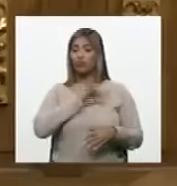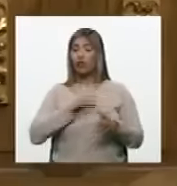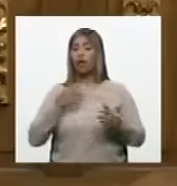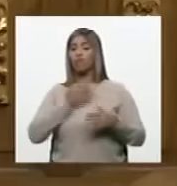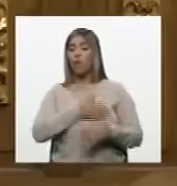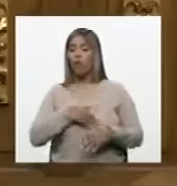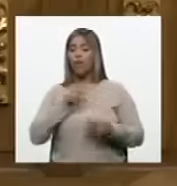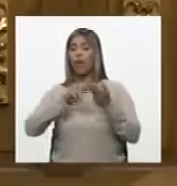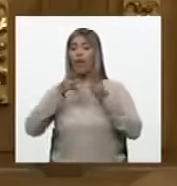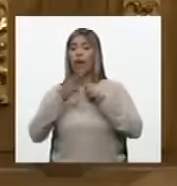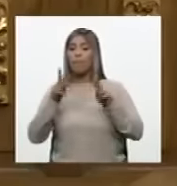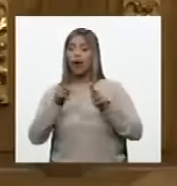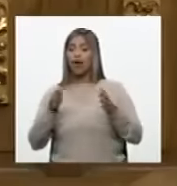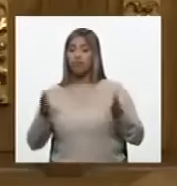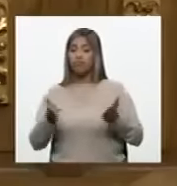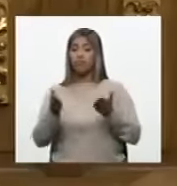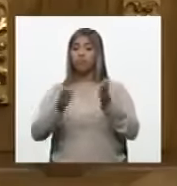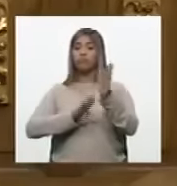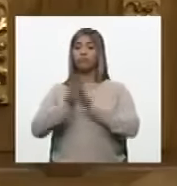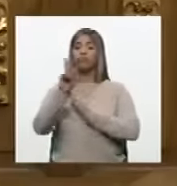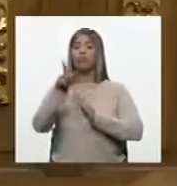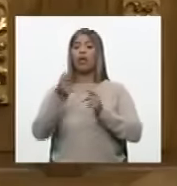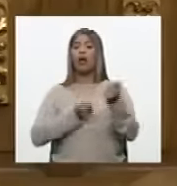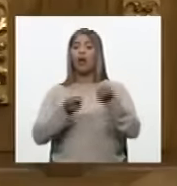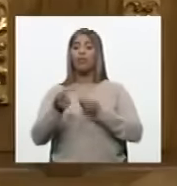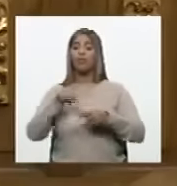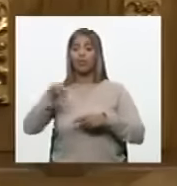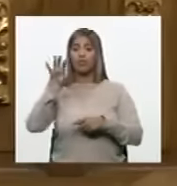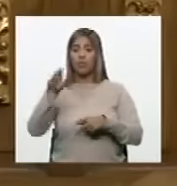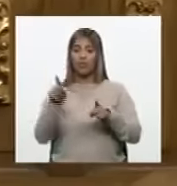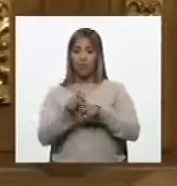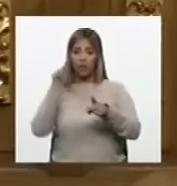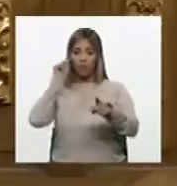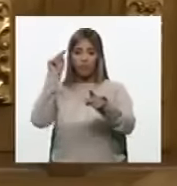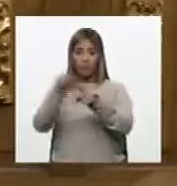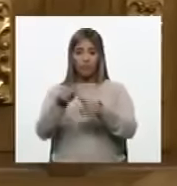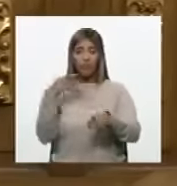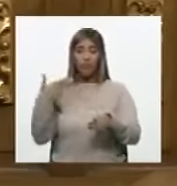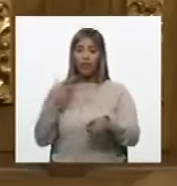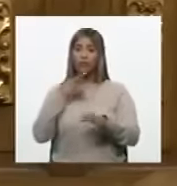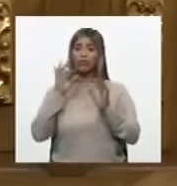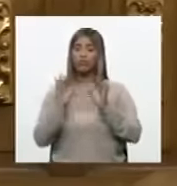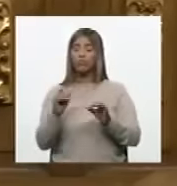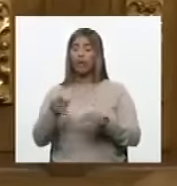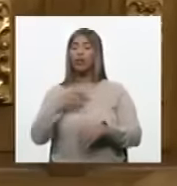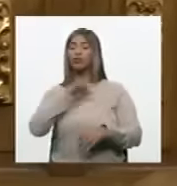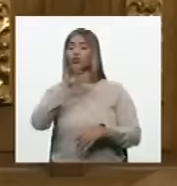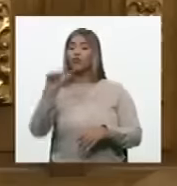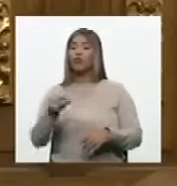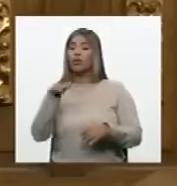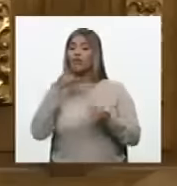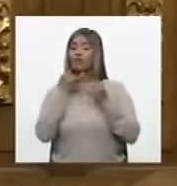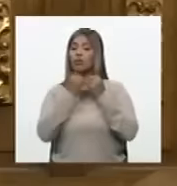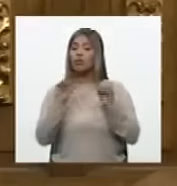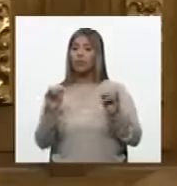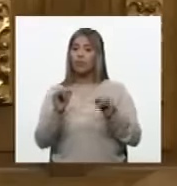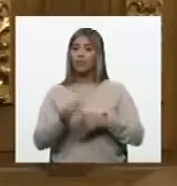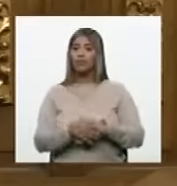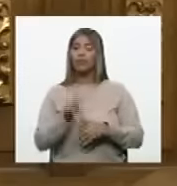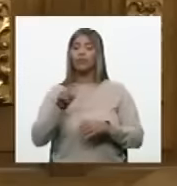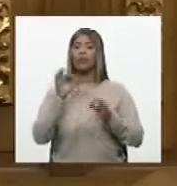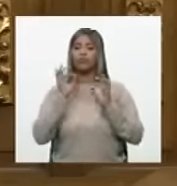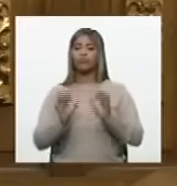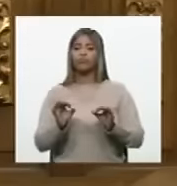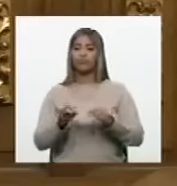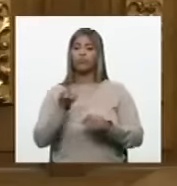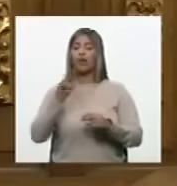paz y el reimpulso económico de la nación, como eje clave para asegurar la soberanía e independencia